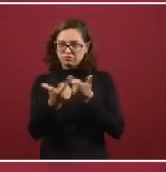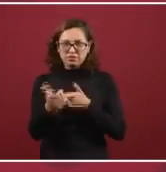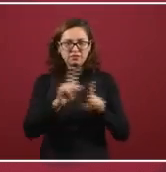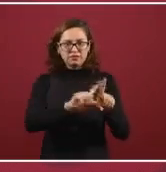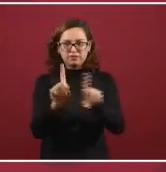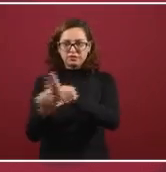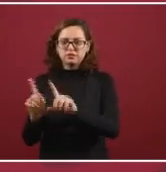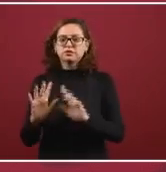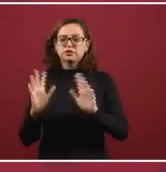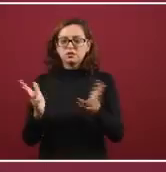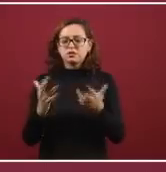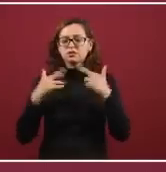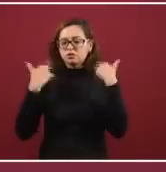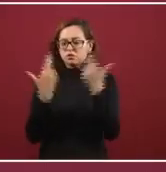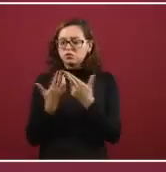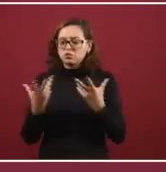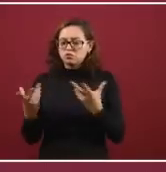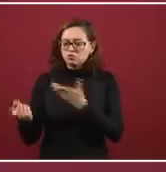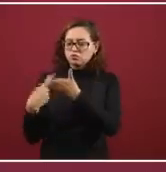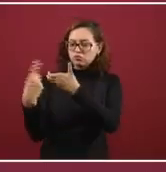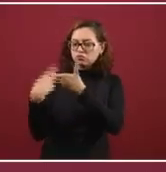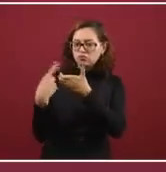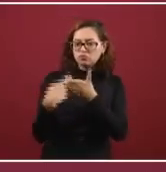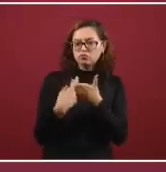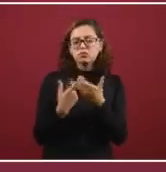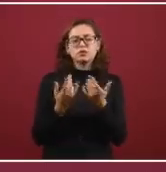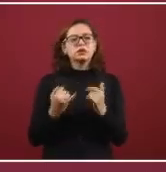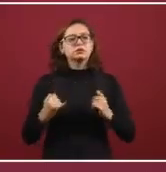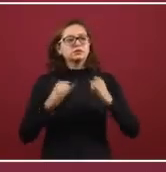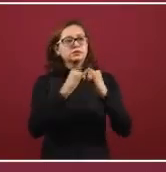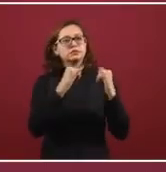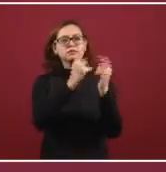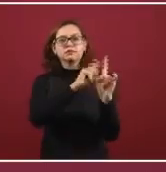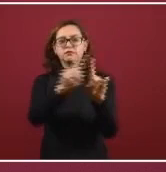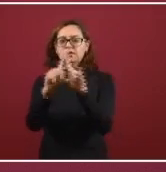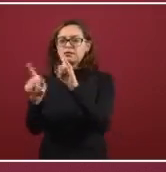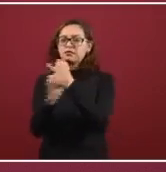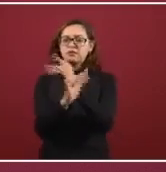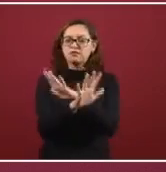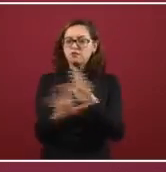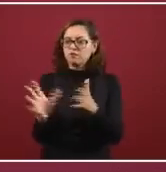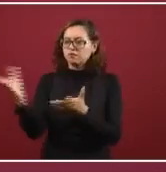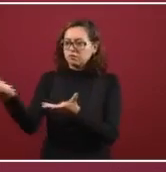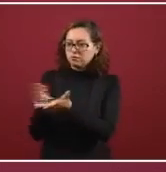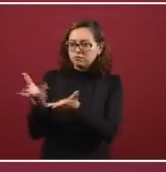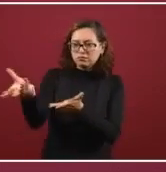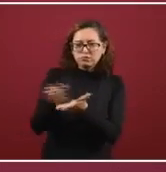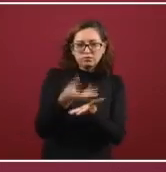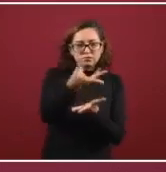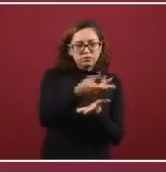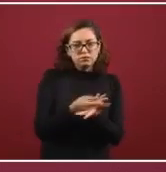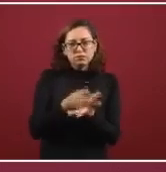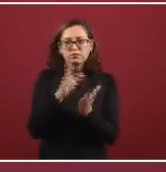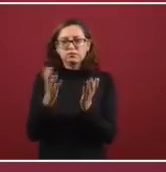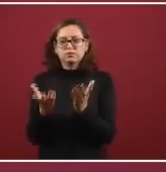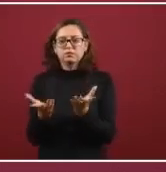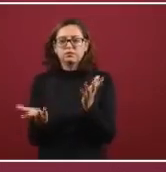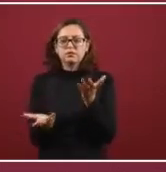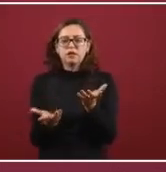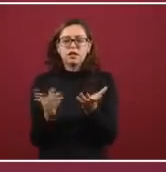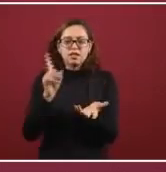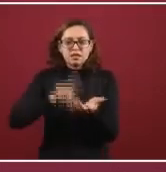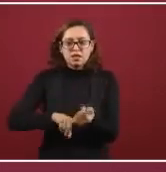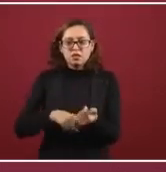ya un sistema para integrar la información de diferentes dependencias. Tenemos los gobiernos de los estados en el sistema